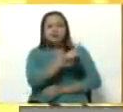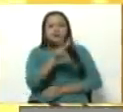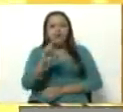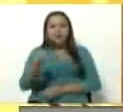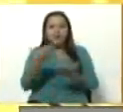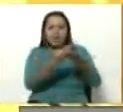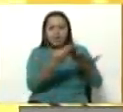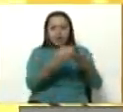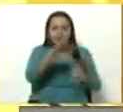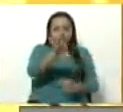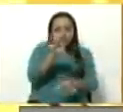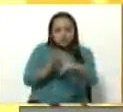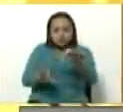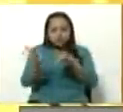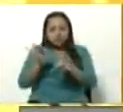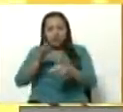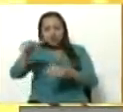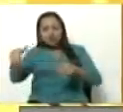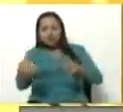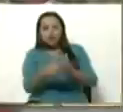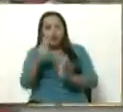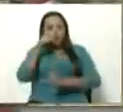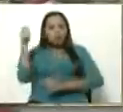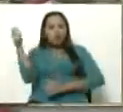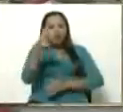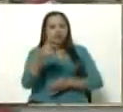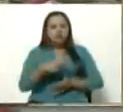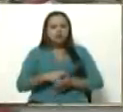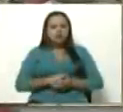escuelas seleccionadas en todo el estado Guárico.